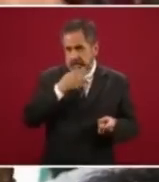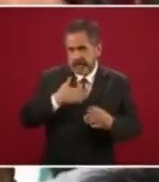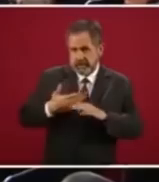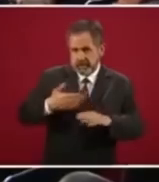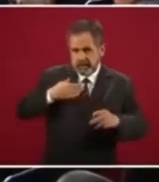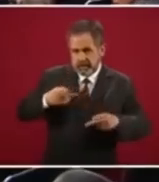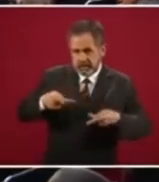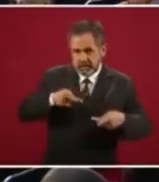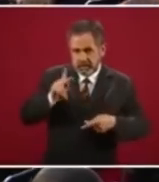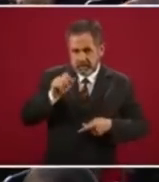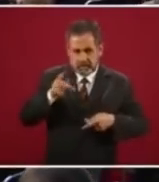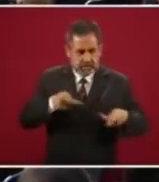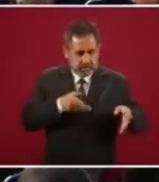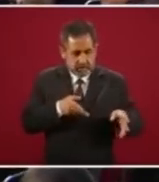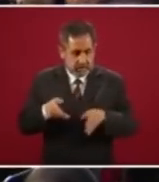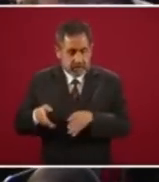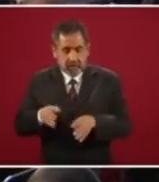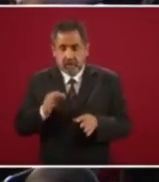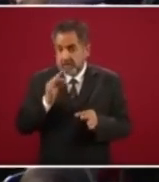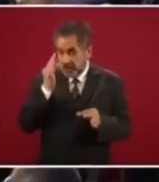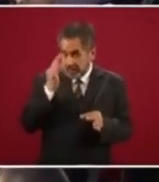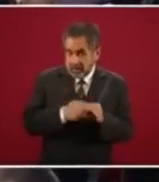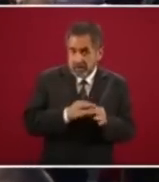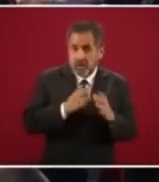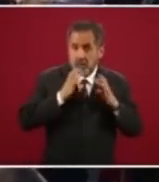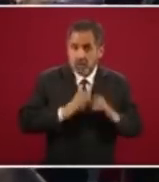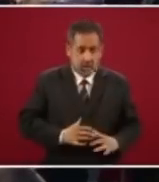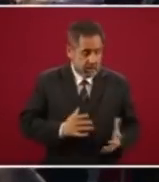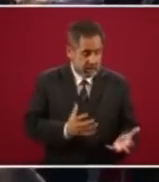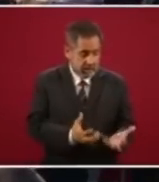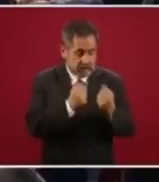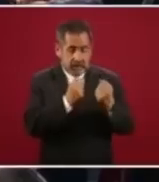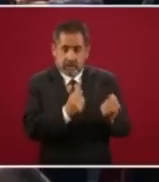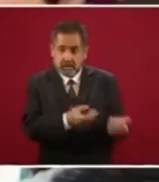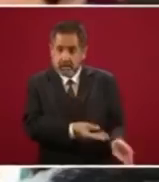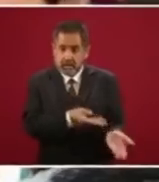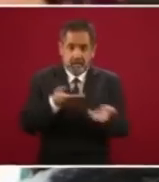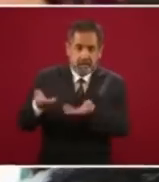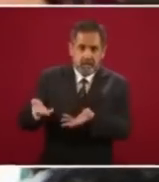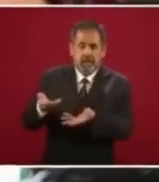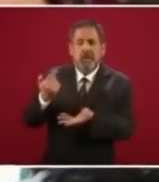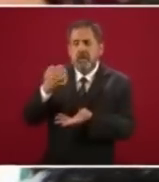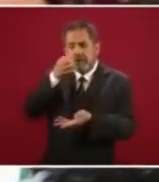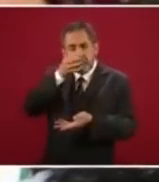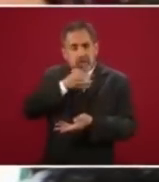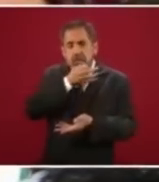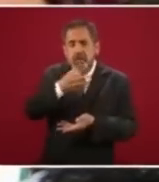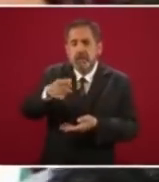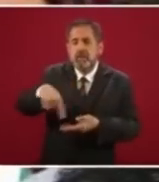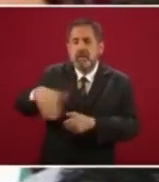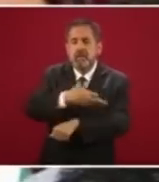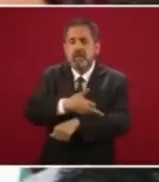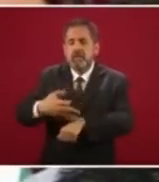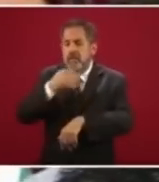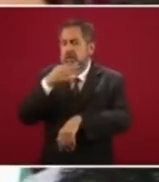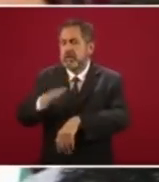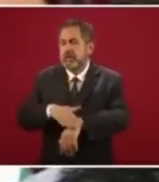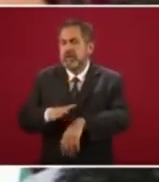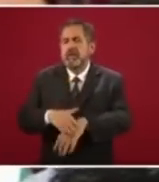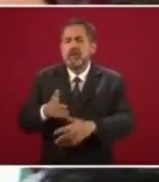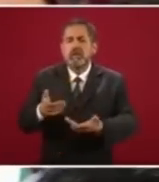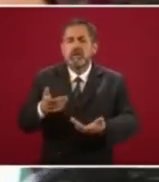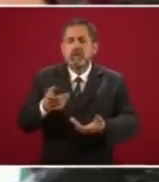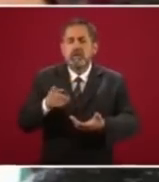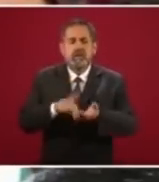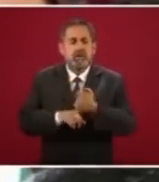presentó, se estará rescatando ya los cuerpos. Y pues, ¿qué mensaje le daría a los familiares de estos